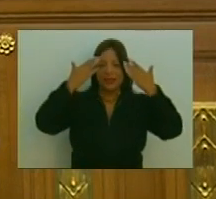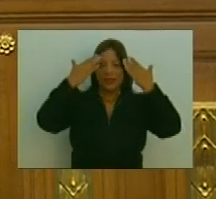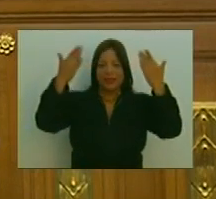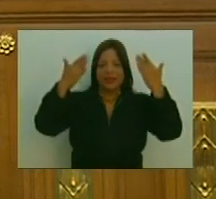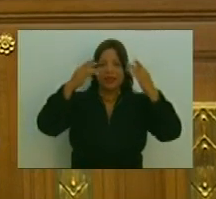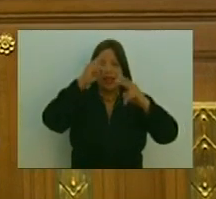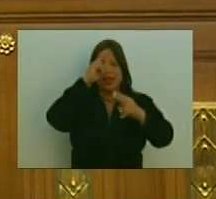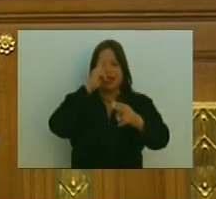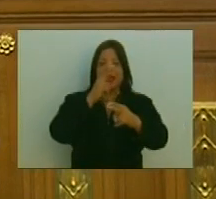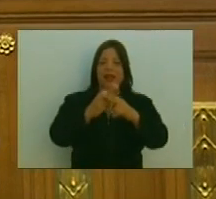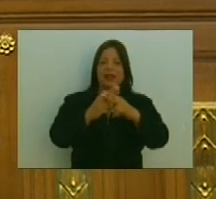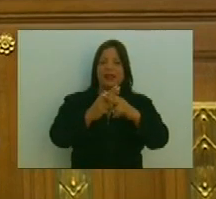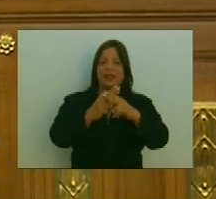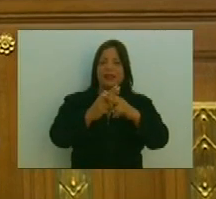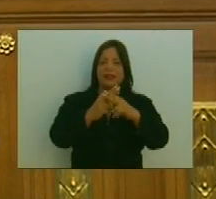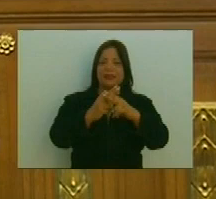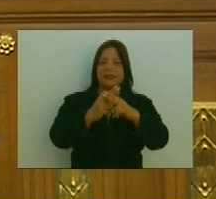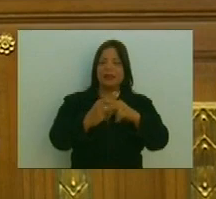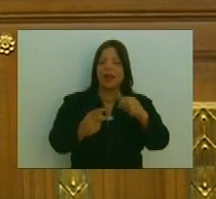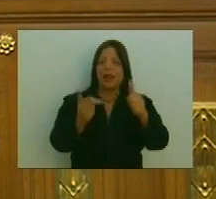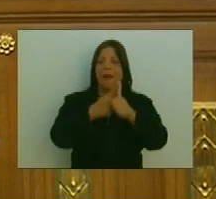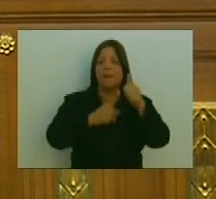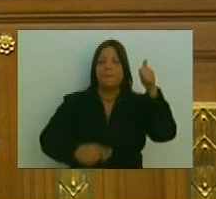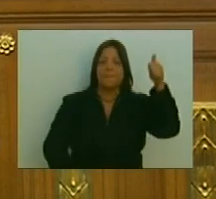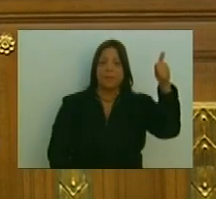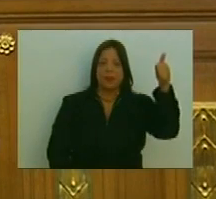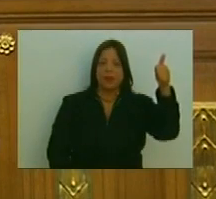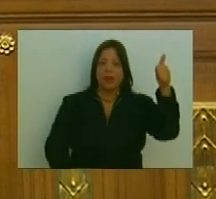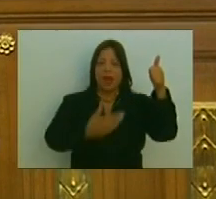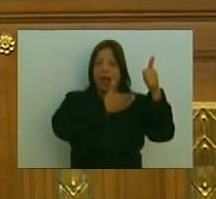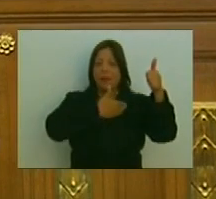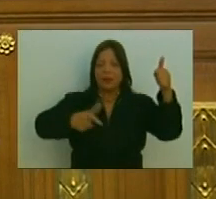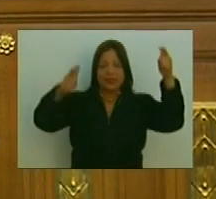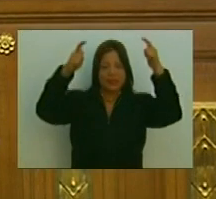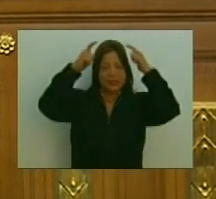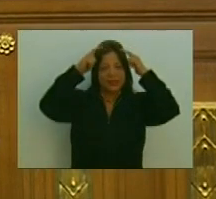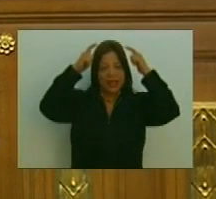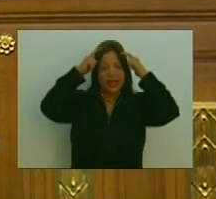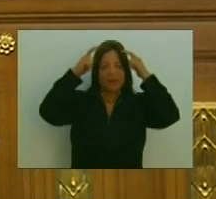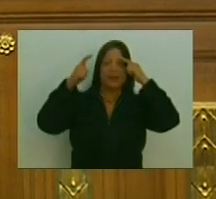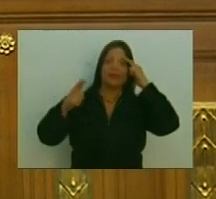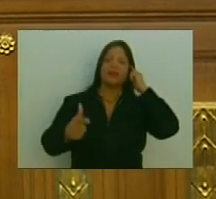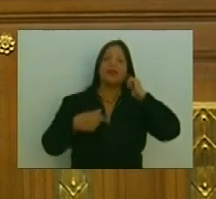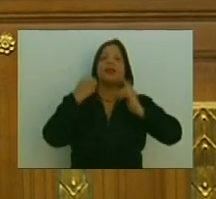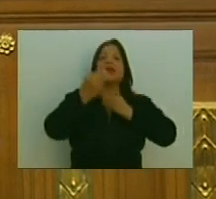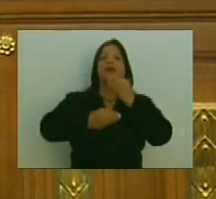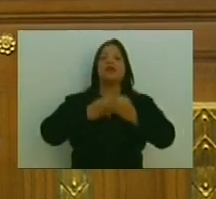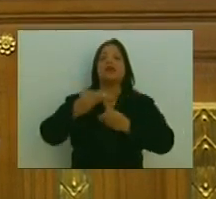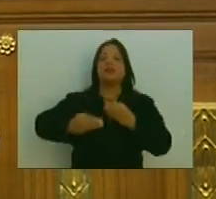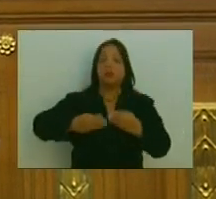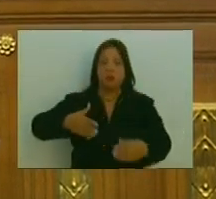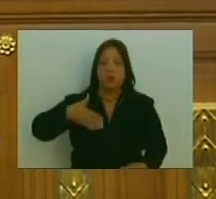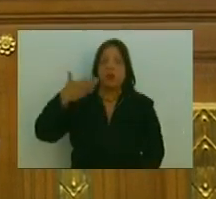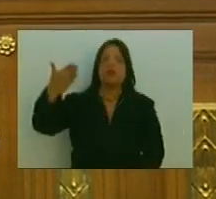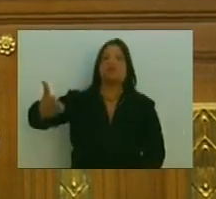un reconocimiento primeramente al comandante Hugo Rafael Chávez Frías, quien hizo posible